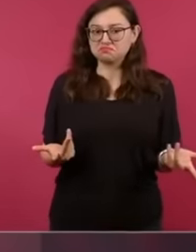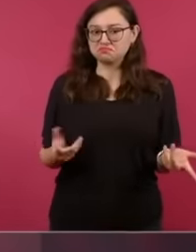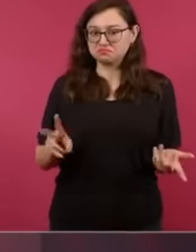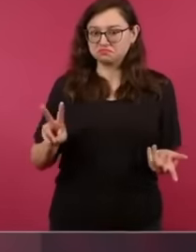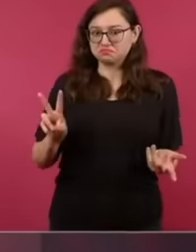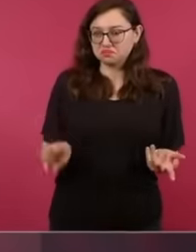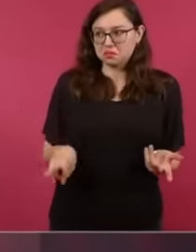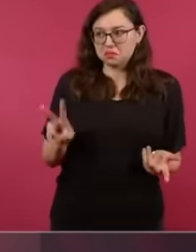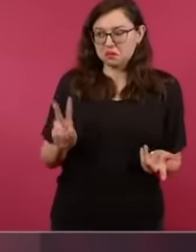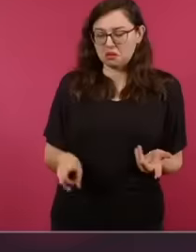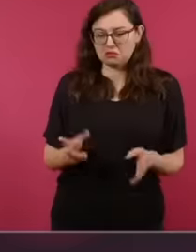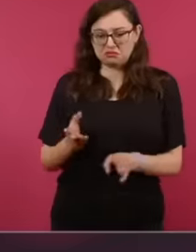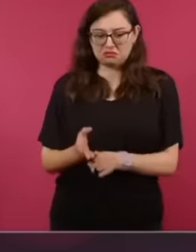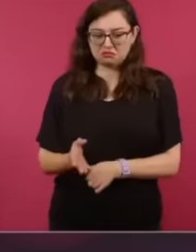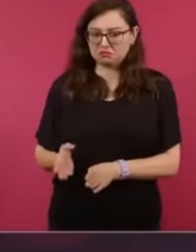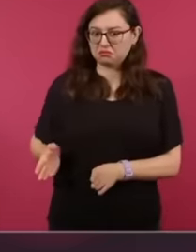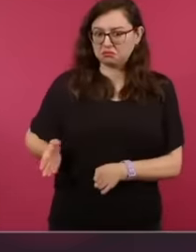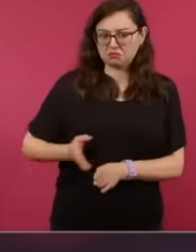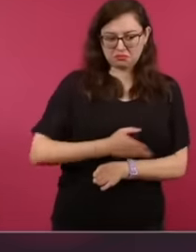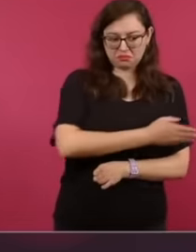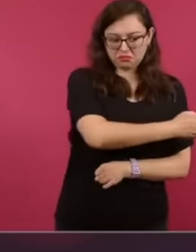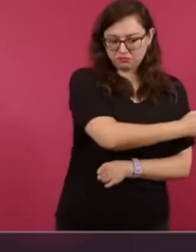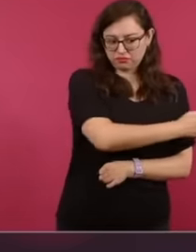no se